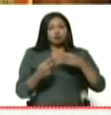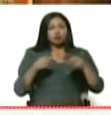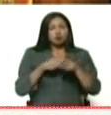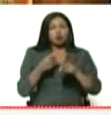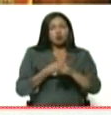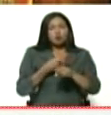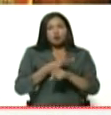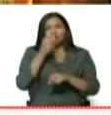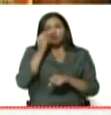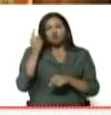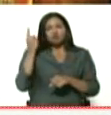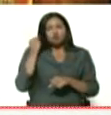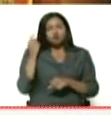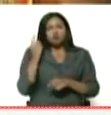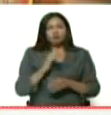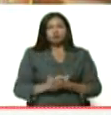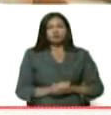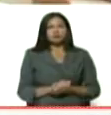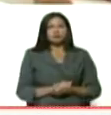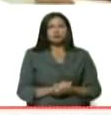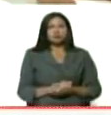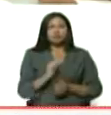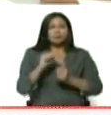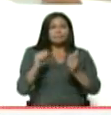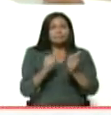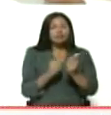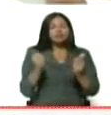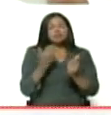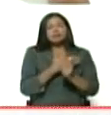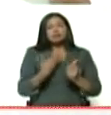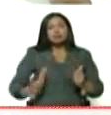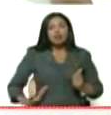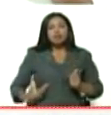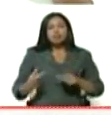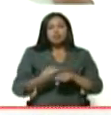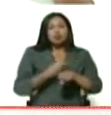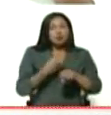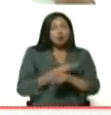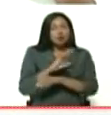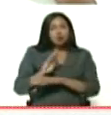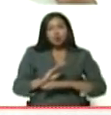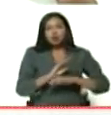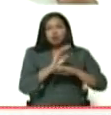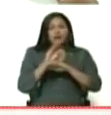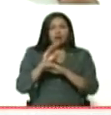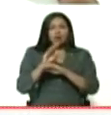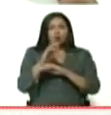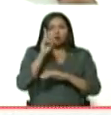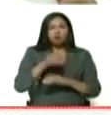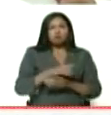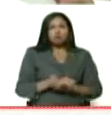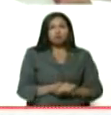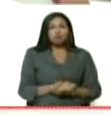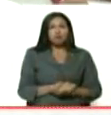gobernadores, gobernadoras, vicepresidentes de gobierno, protectores, protectoras,